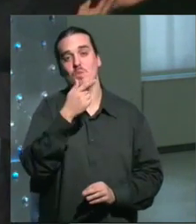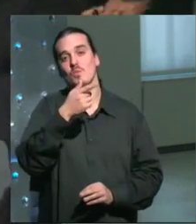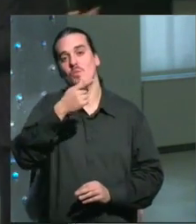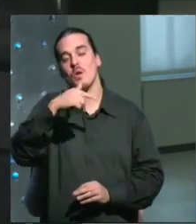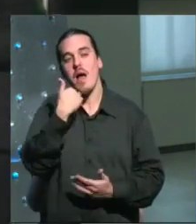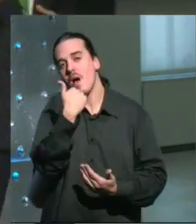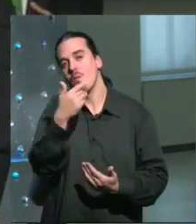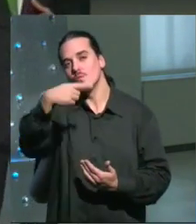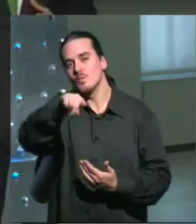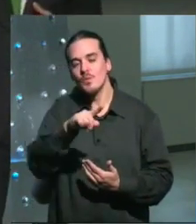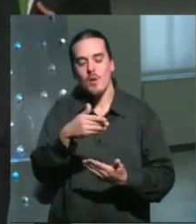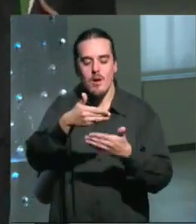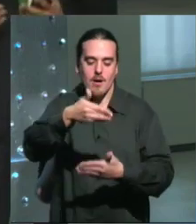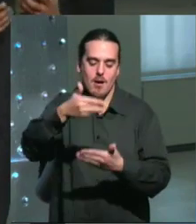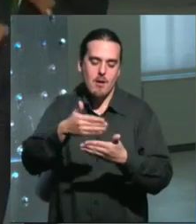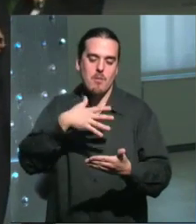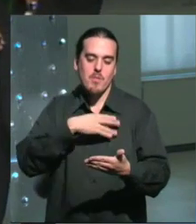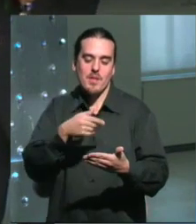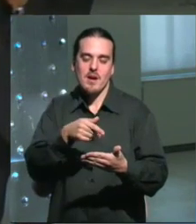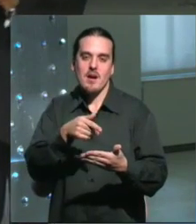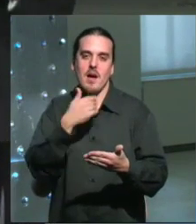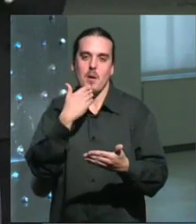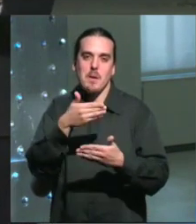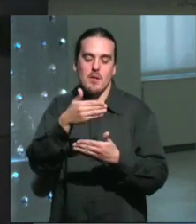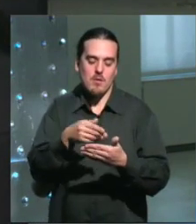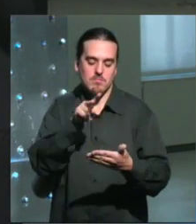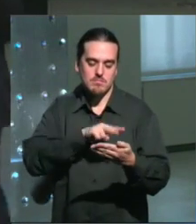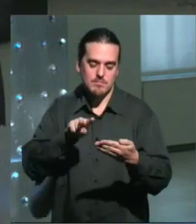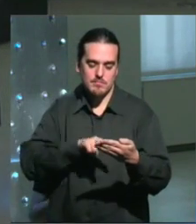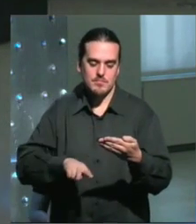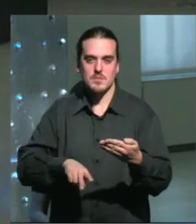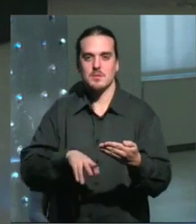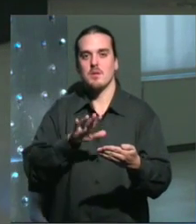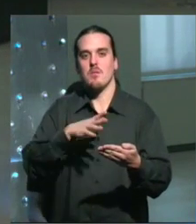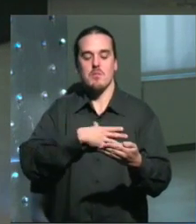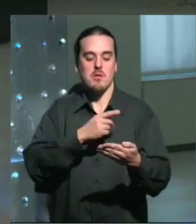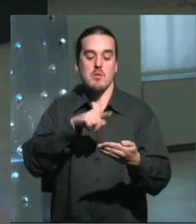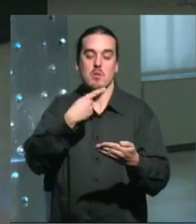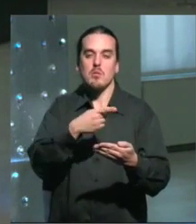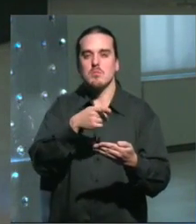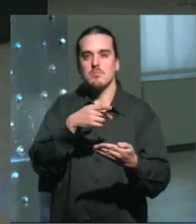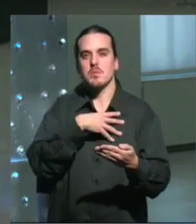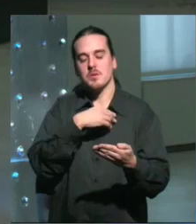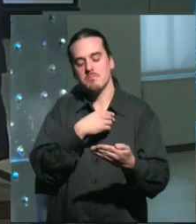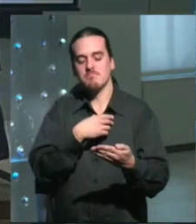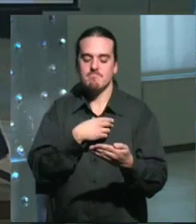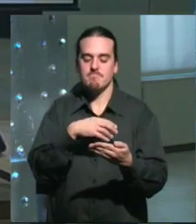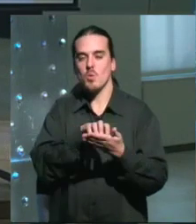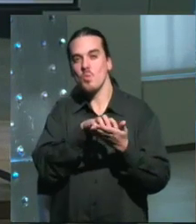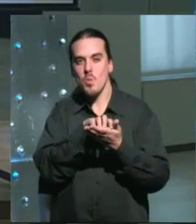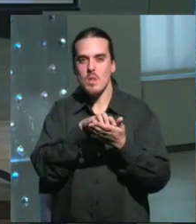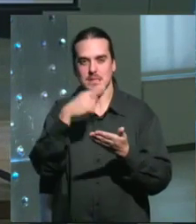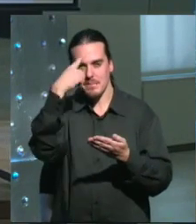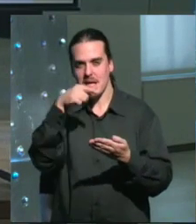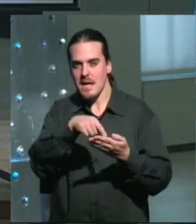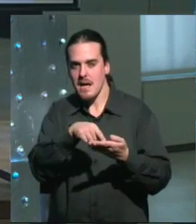podéis o no estar de acuerdo, pero probablemente vais a cuestionar la línea editorial, vais a cuestionar qué intereses puede tener. Pero si un hermano vuestro